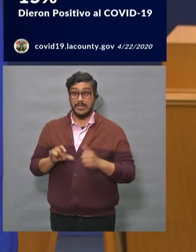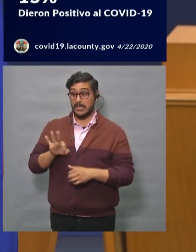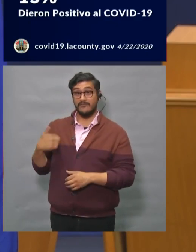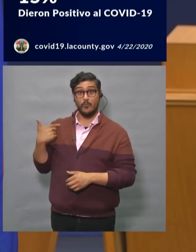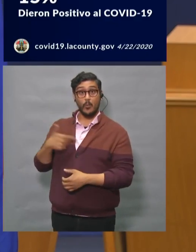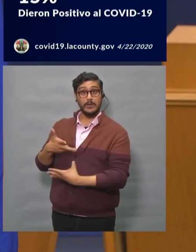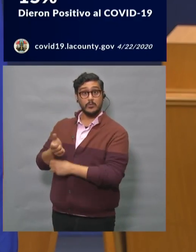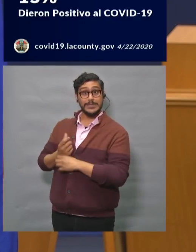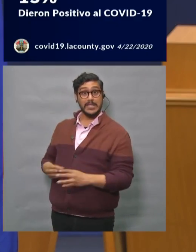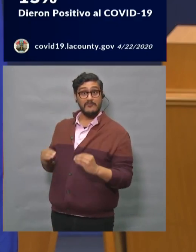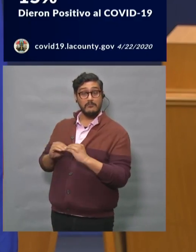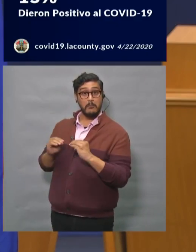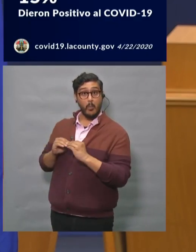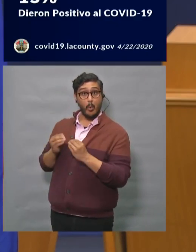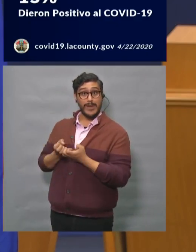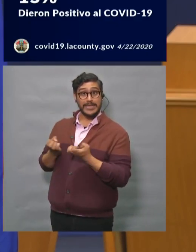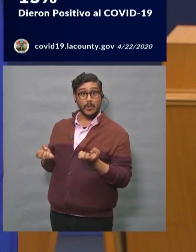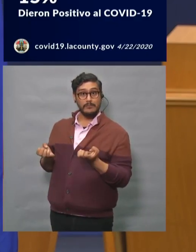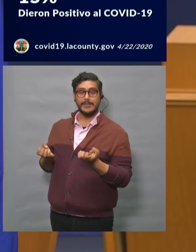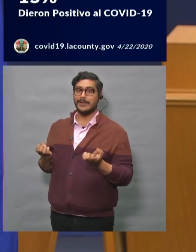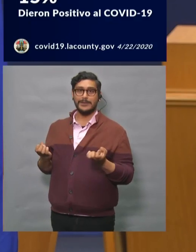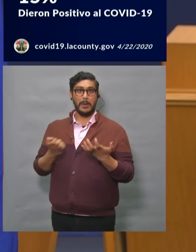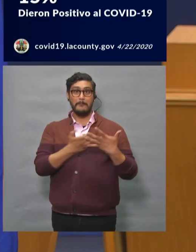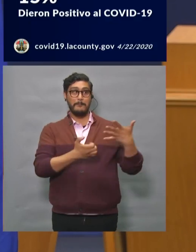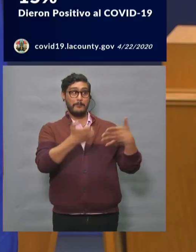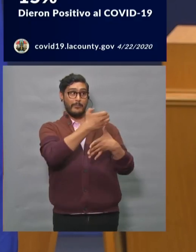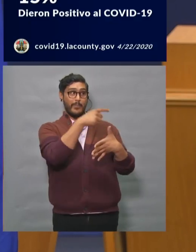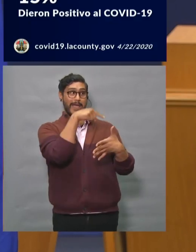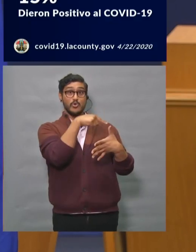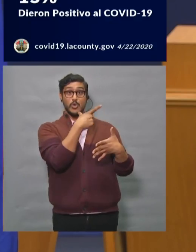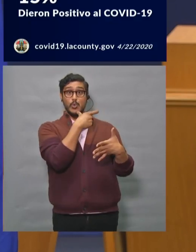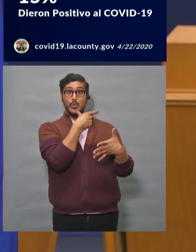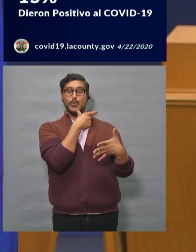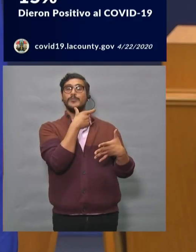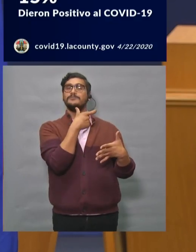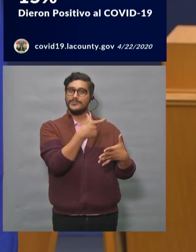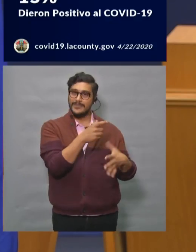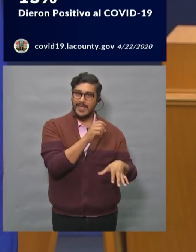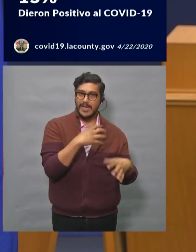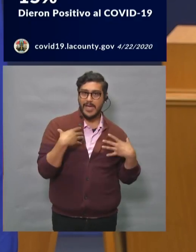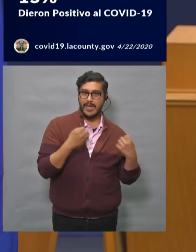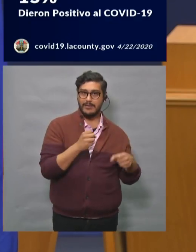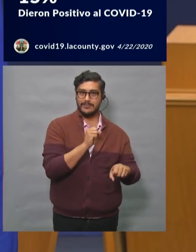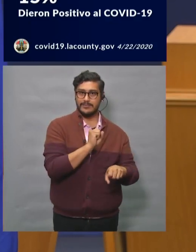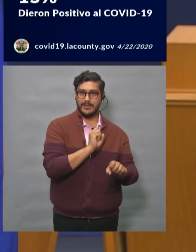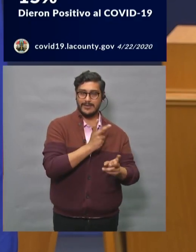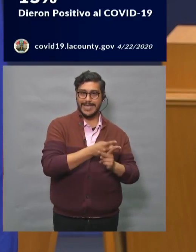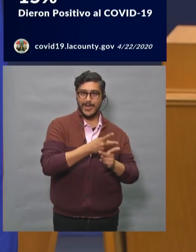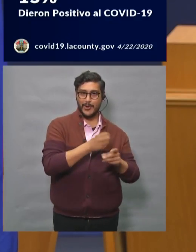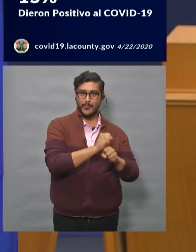equipo, daremos prioridad a los trabajadores de salud y a las poblaciones de alto